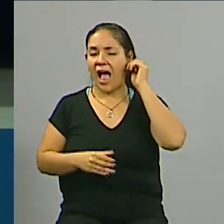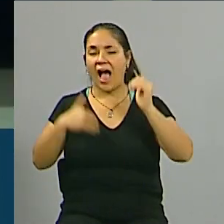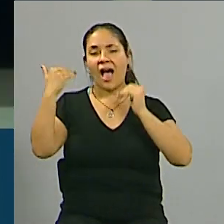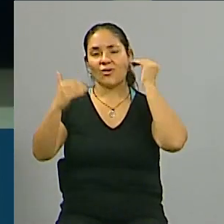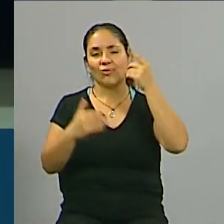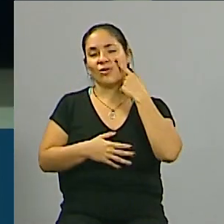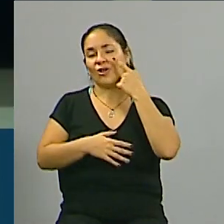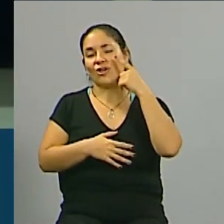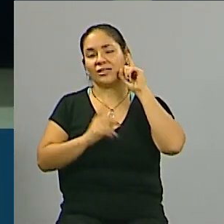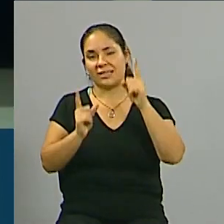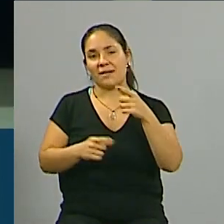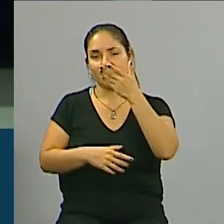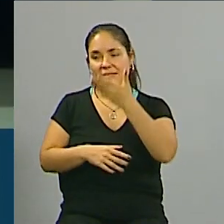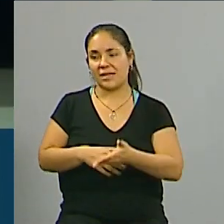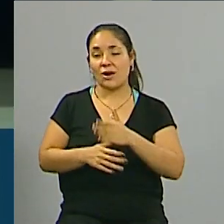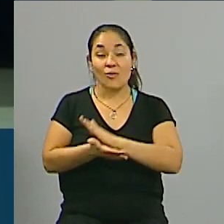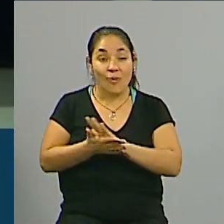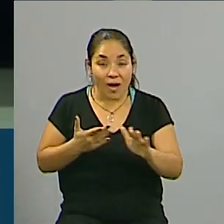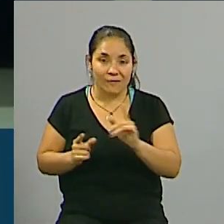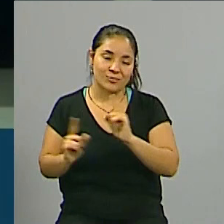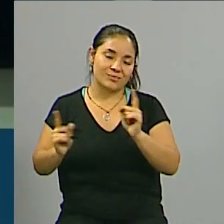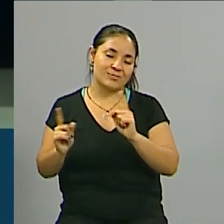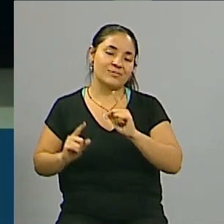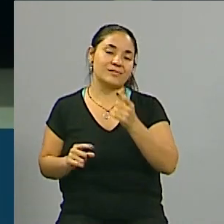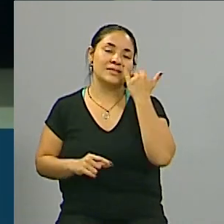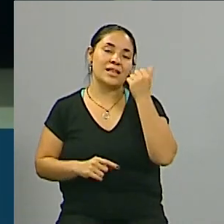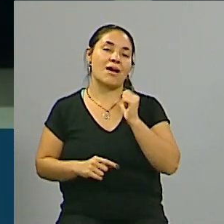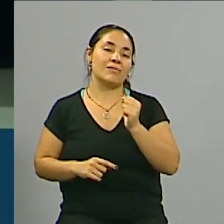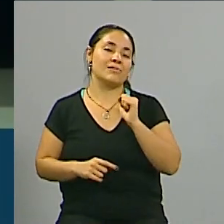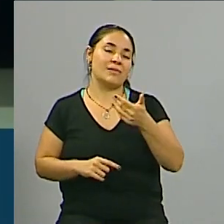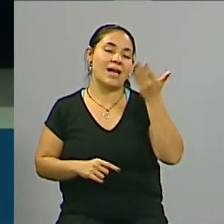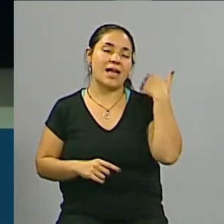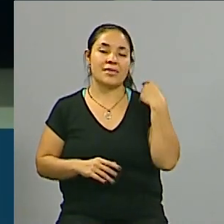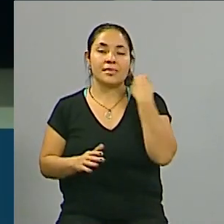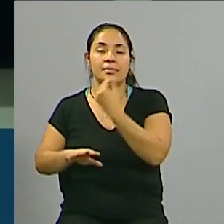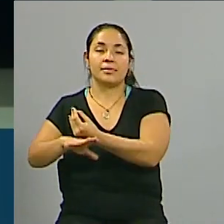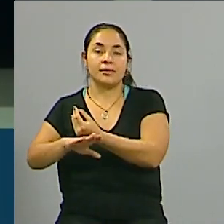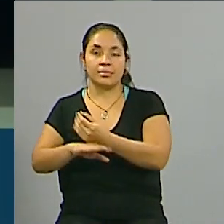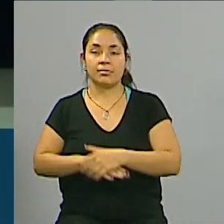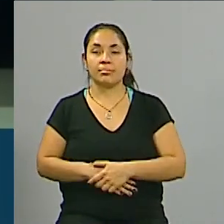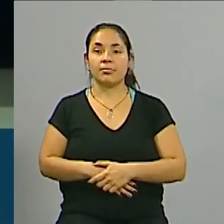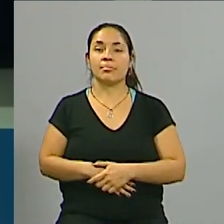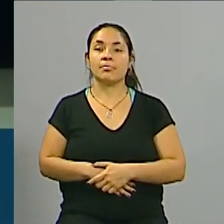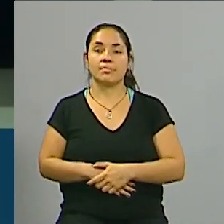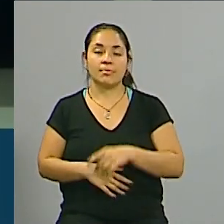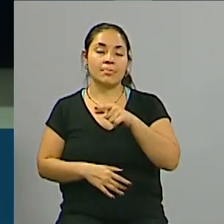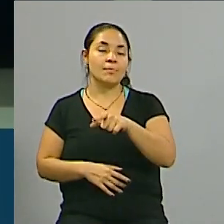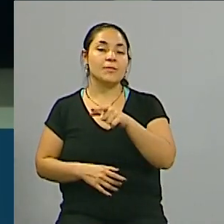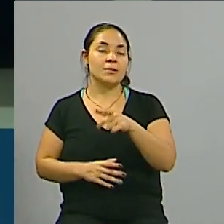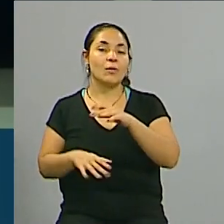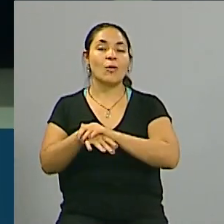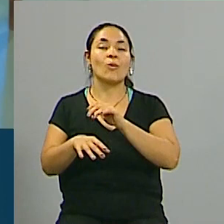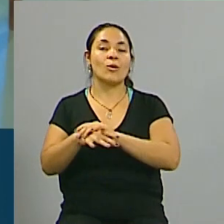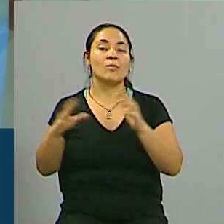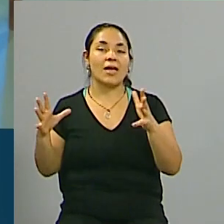saben que han habido de estos personajes en la política que han disrumpido en la política y le han hecho mucho daño al